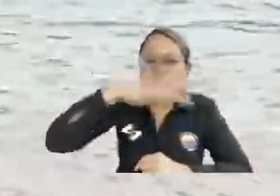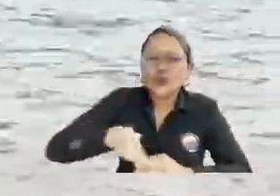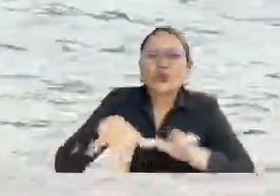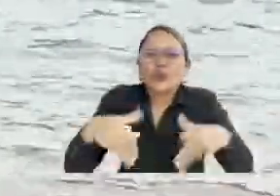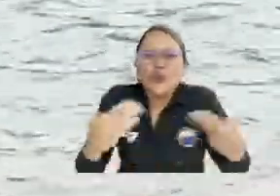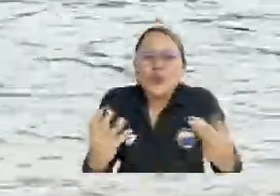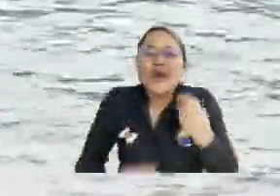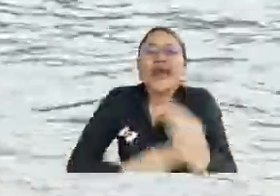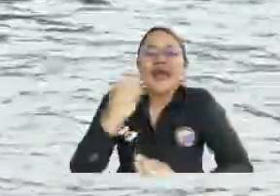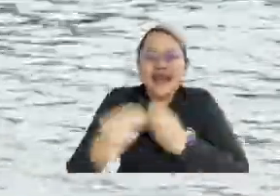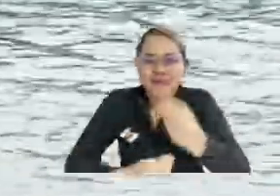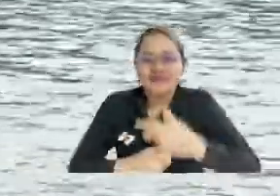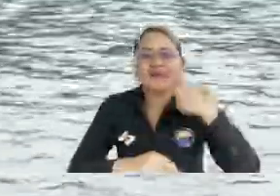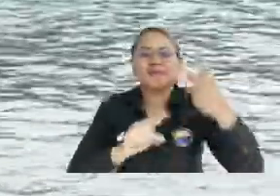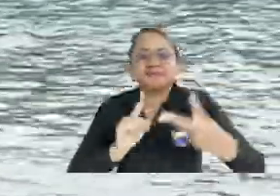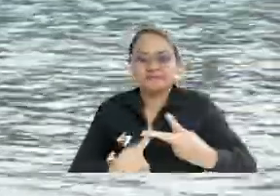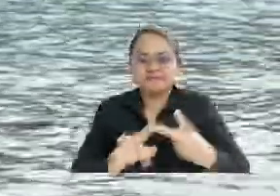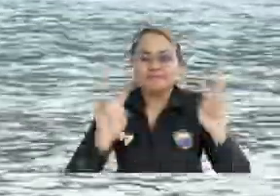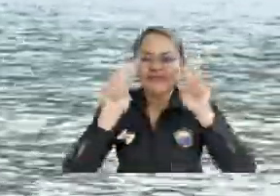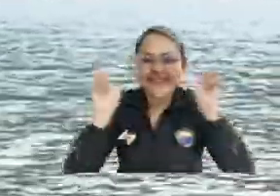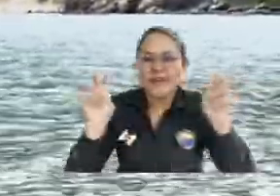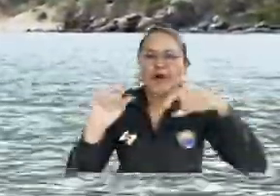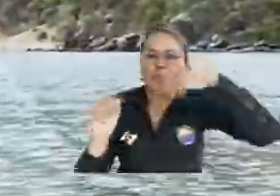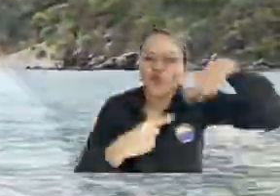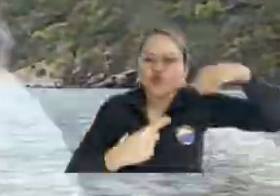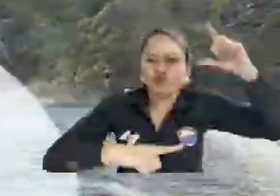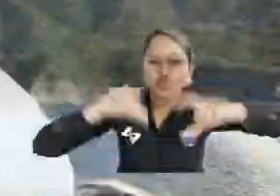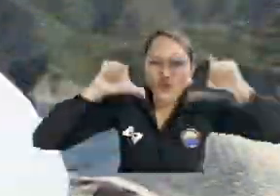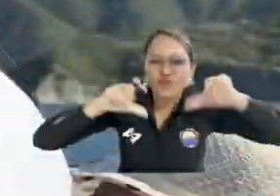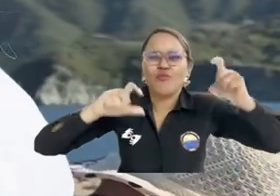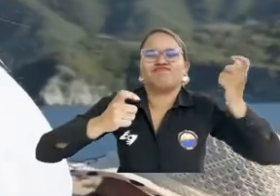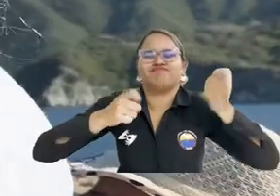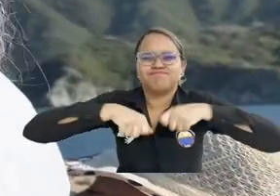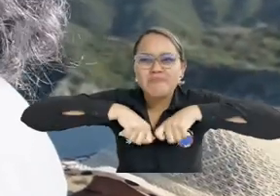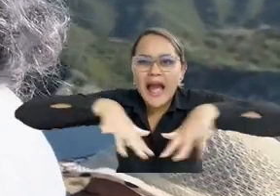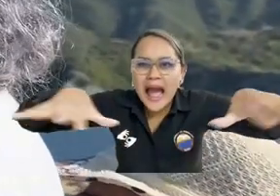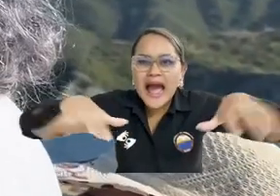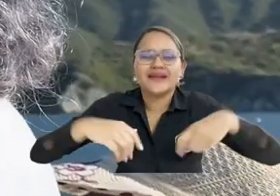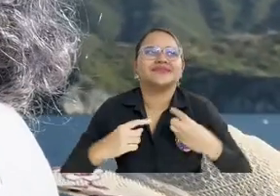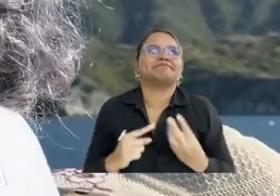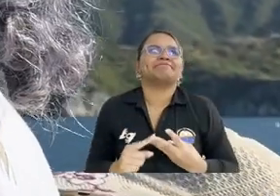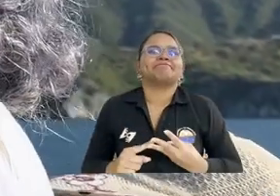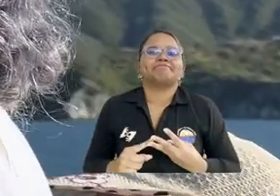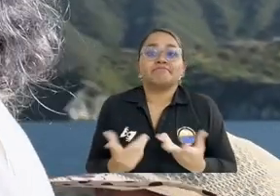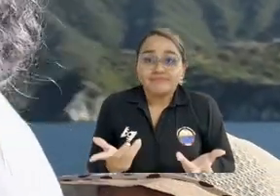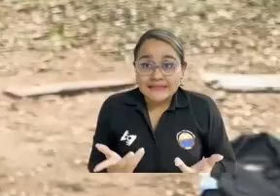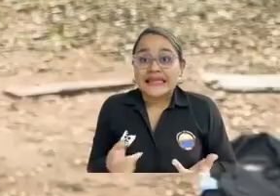de aguas residuales, el tema también relacionado con el turismo, la expansión turística.